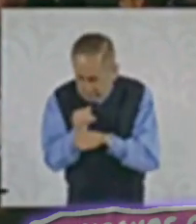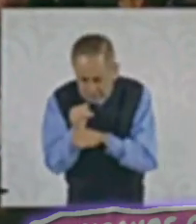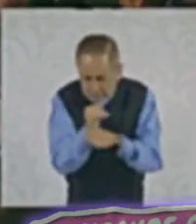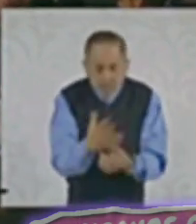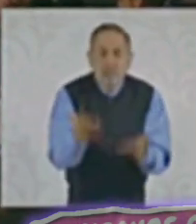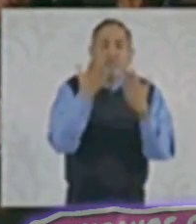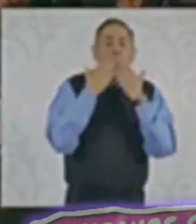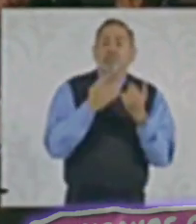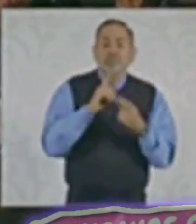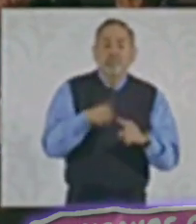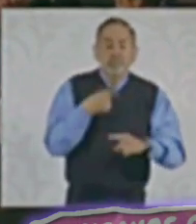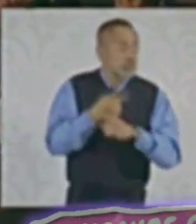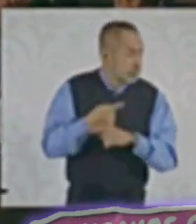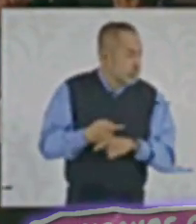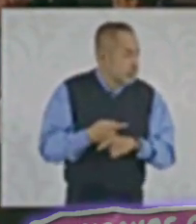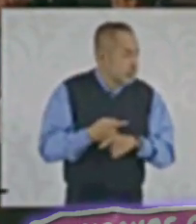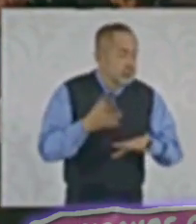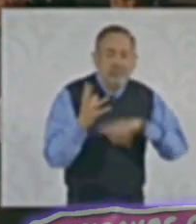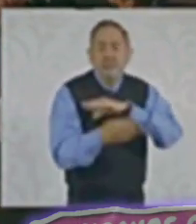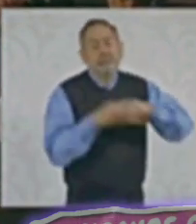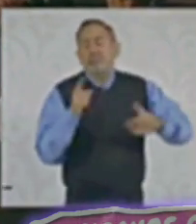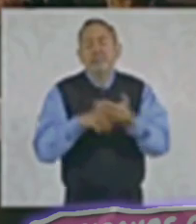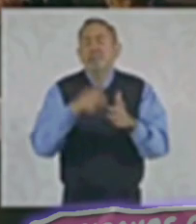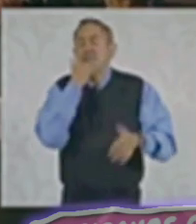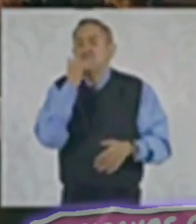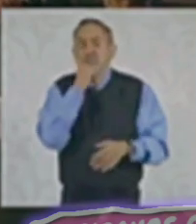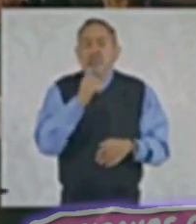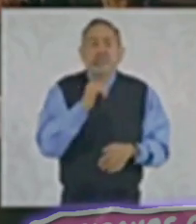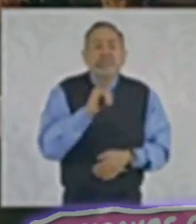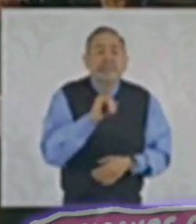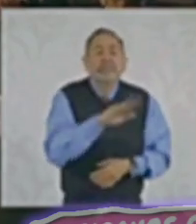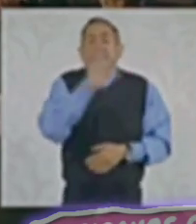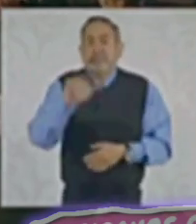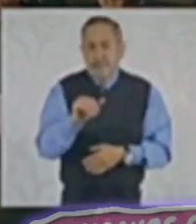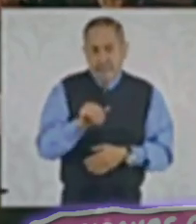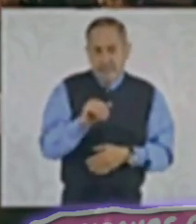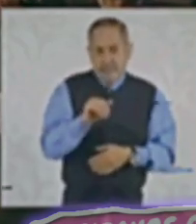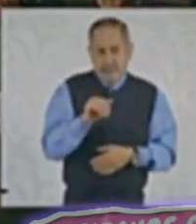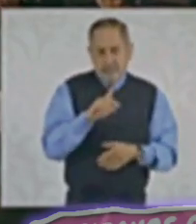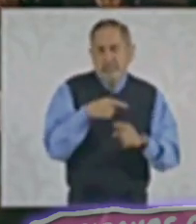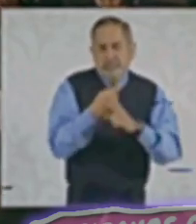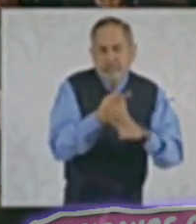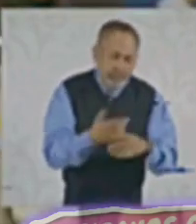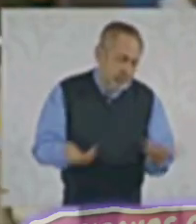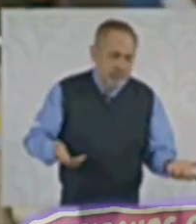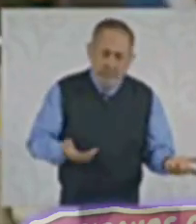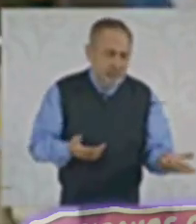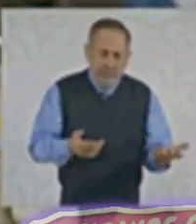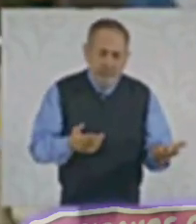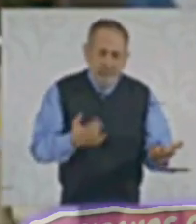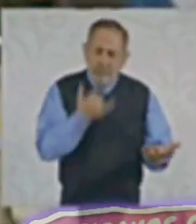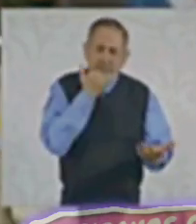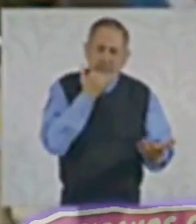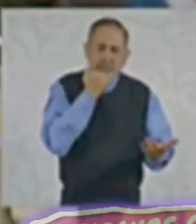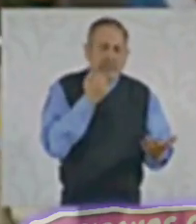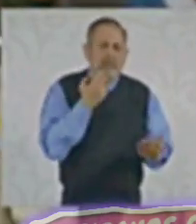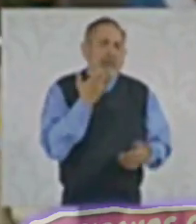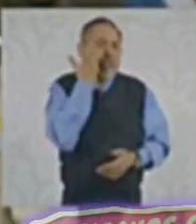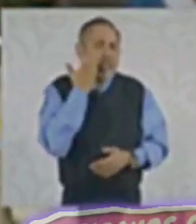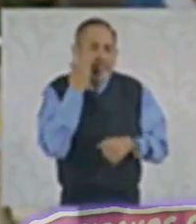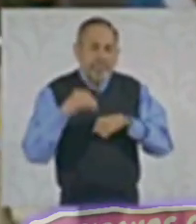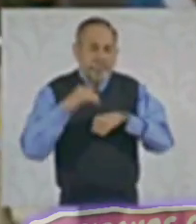delito, quiero reclasificar el delito, fue intento de violación. Permítame compartirle también un solo